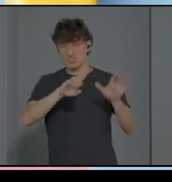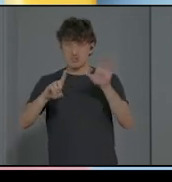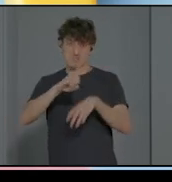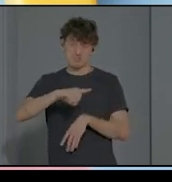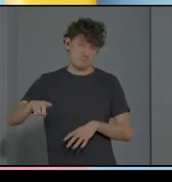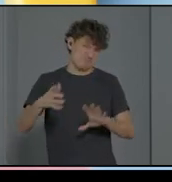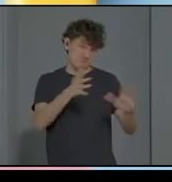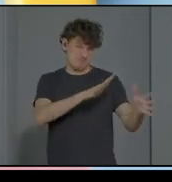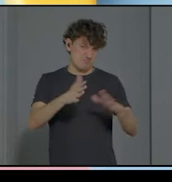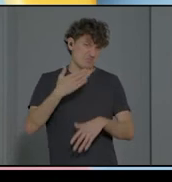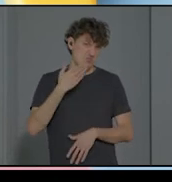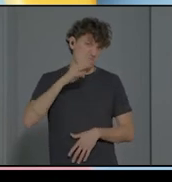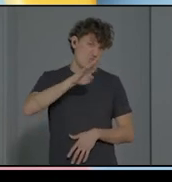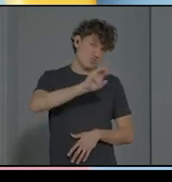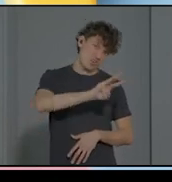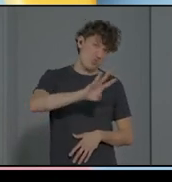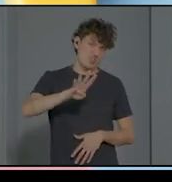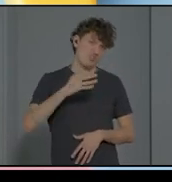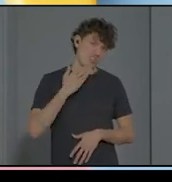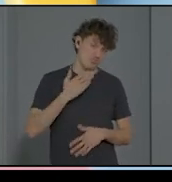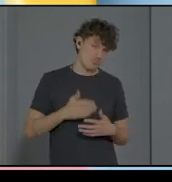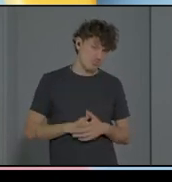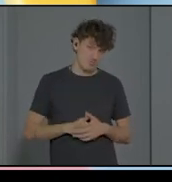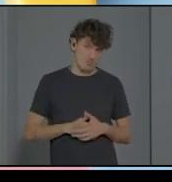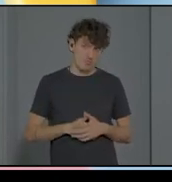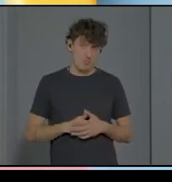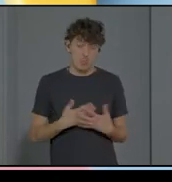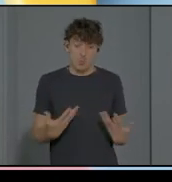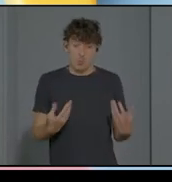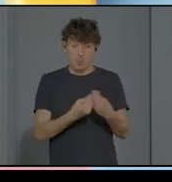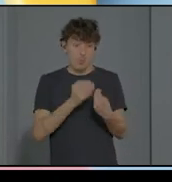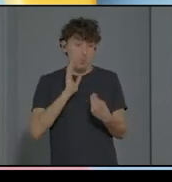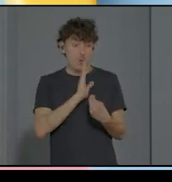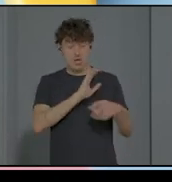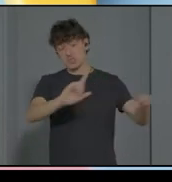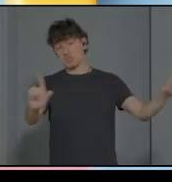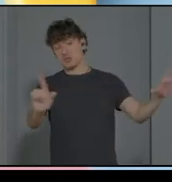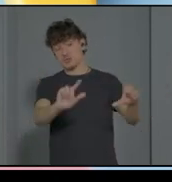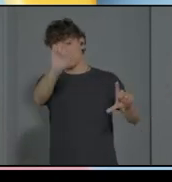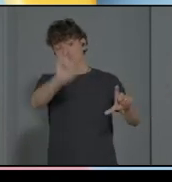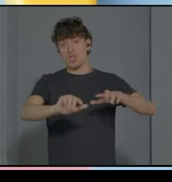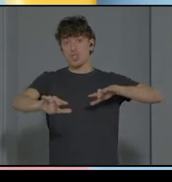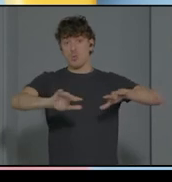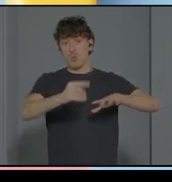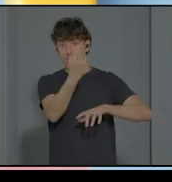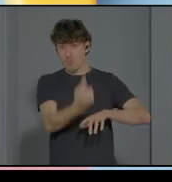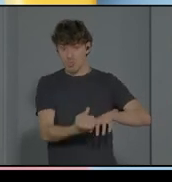su madre unos dibujos animados. Hay dibujos animados especialmente interesantes para esa edad, el que ha ganado